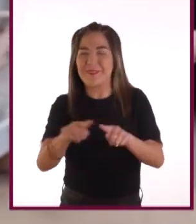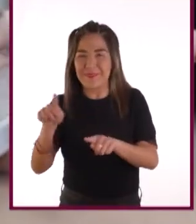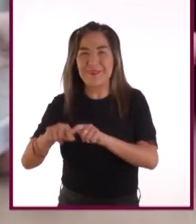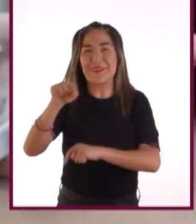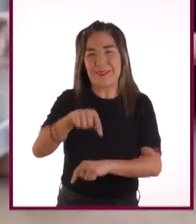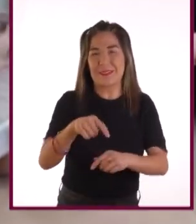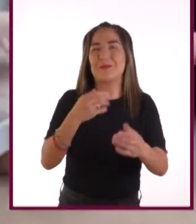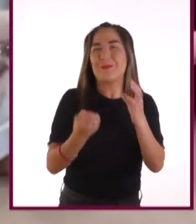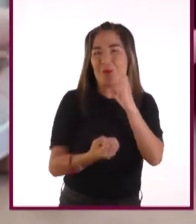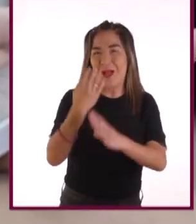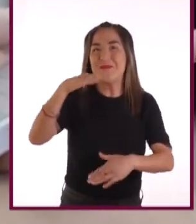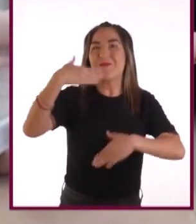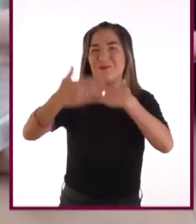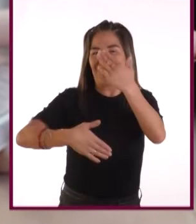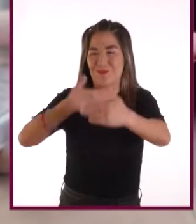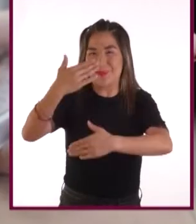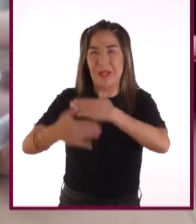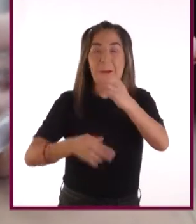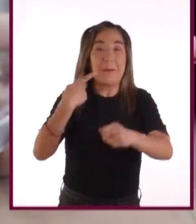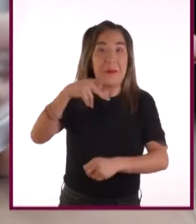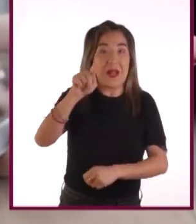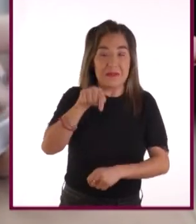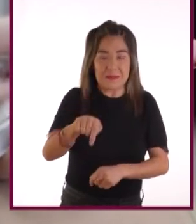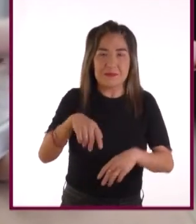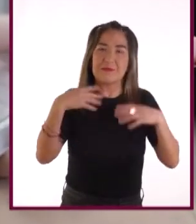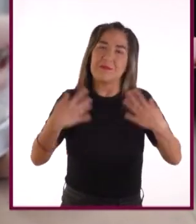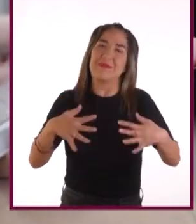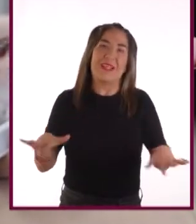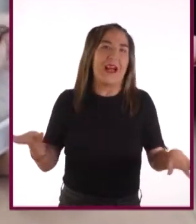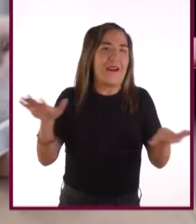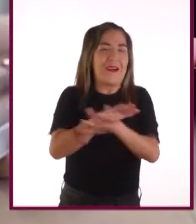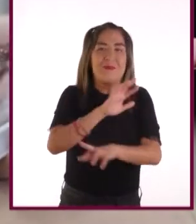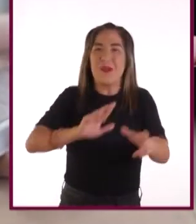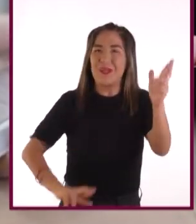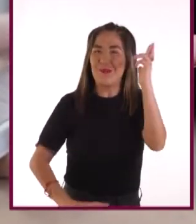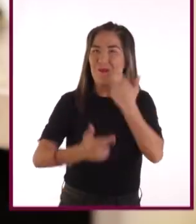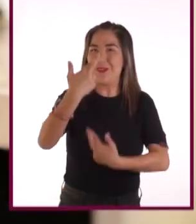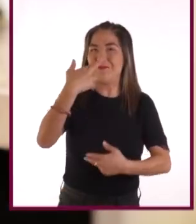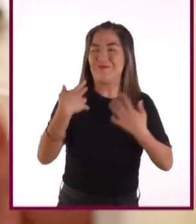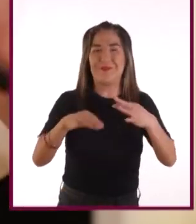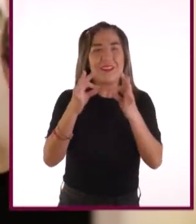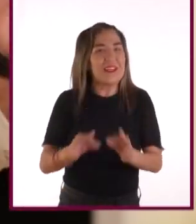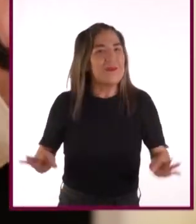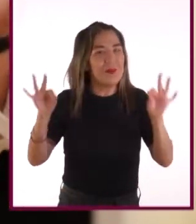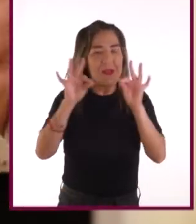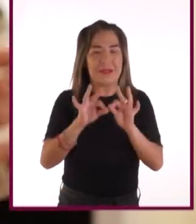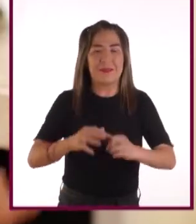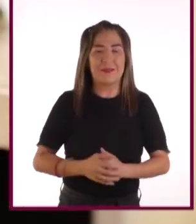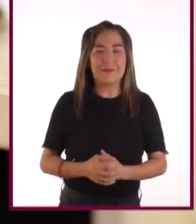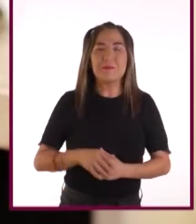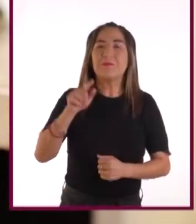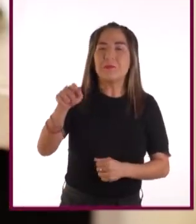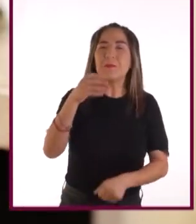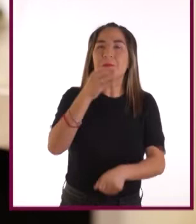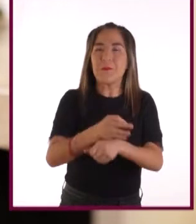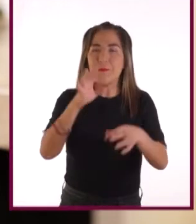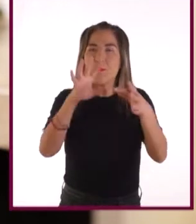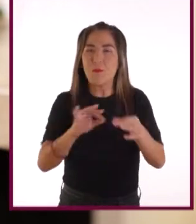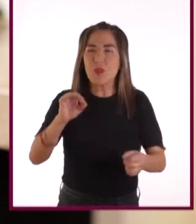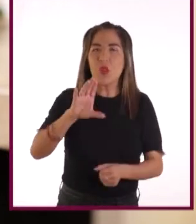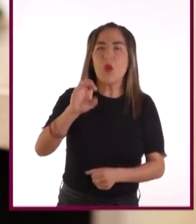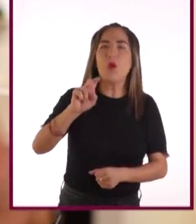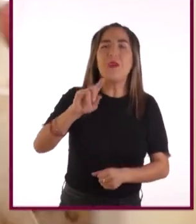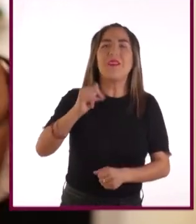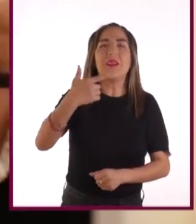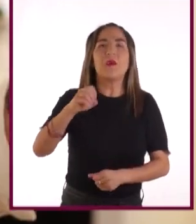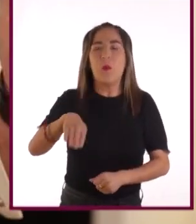y muchos otros inventos. Pero fue una revolución completamente diferente, ¿no? Y justo mencionas el código